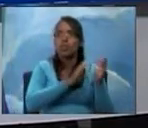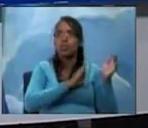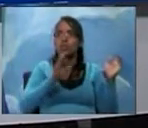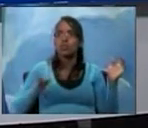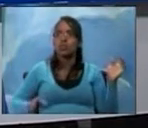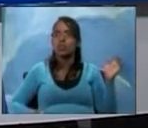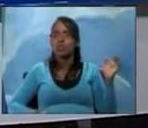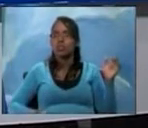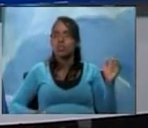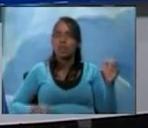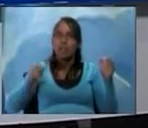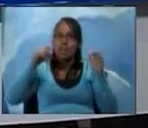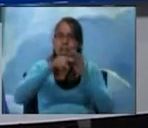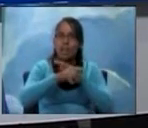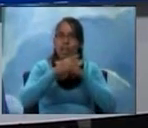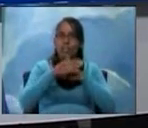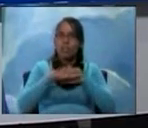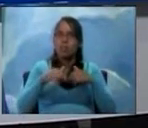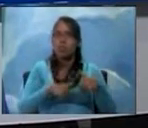Bienvenido Jesús.